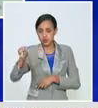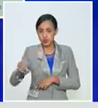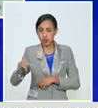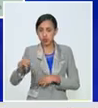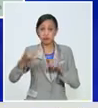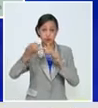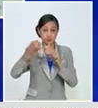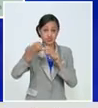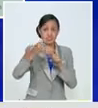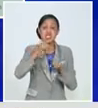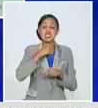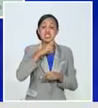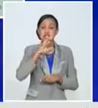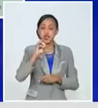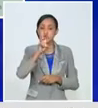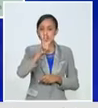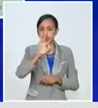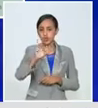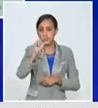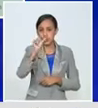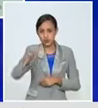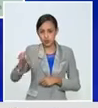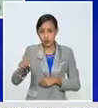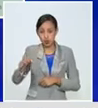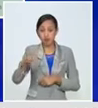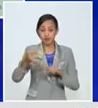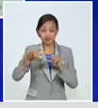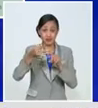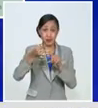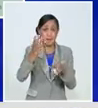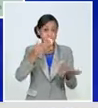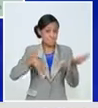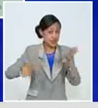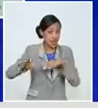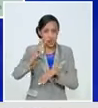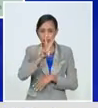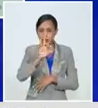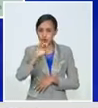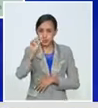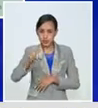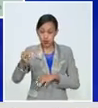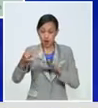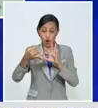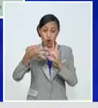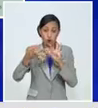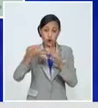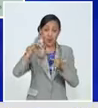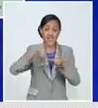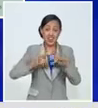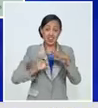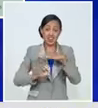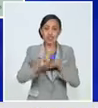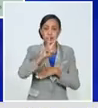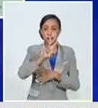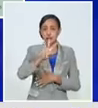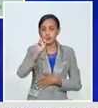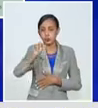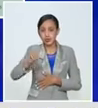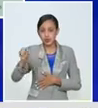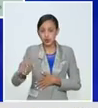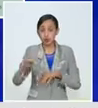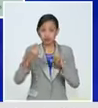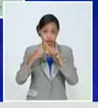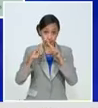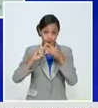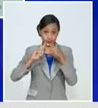Cerro 38, Playa 28, Habana del Este 24, La Lisa